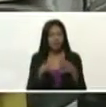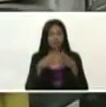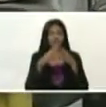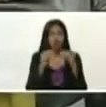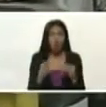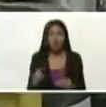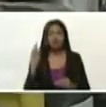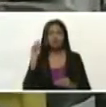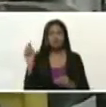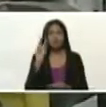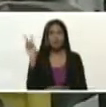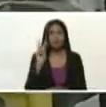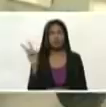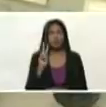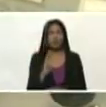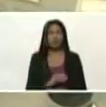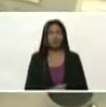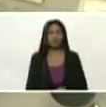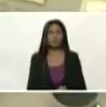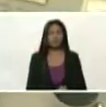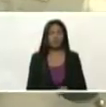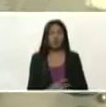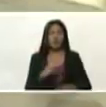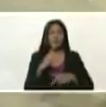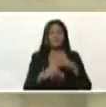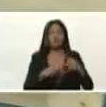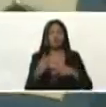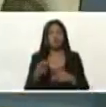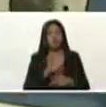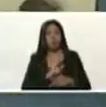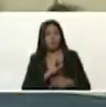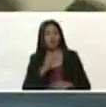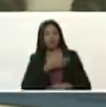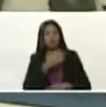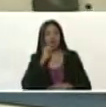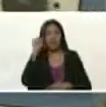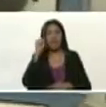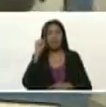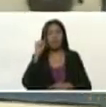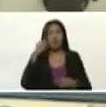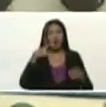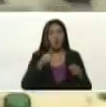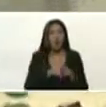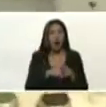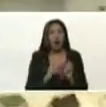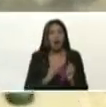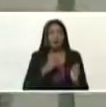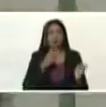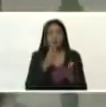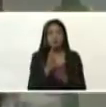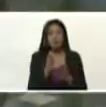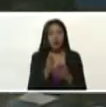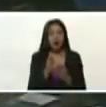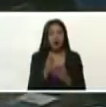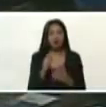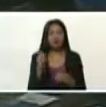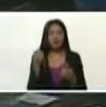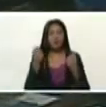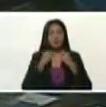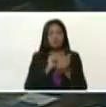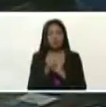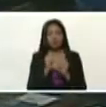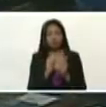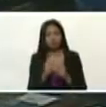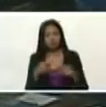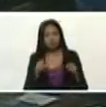que necesita Venezuela. Producto del socialismo productivo, de la disciplina productiva, del amor a